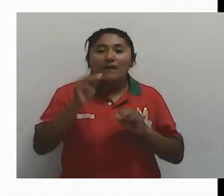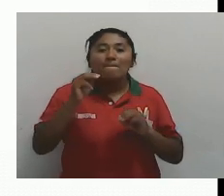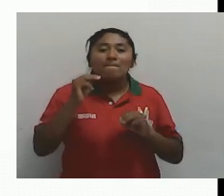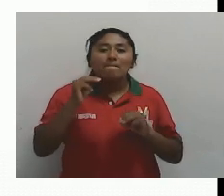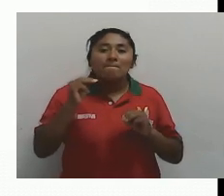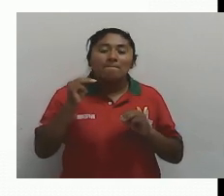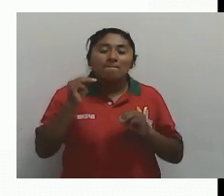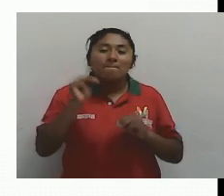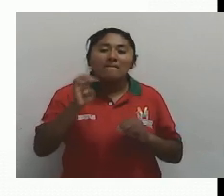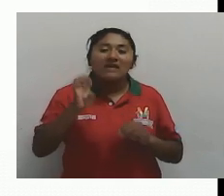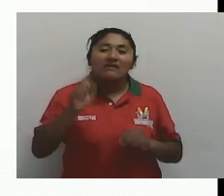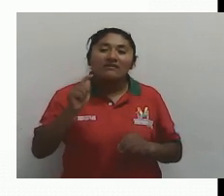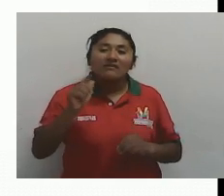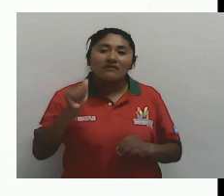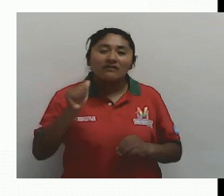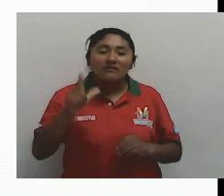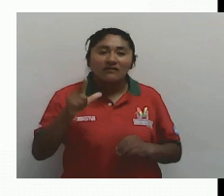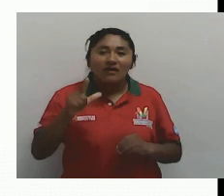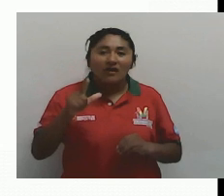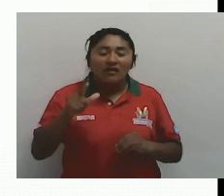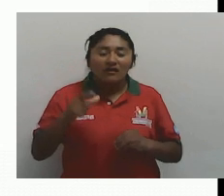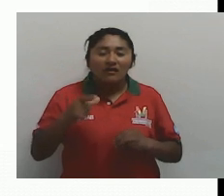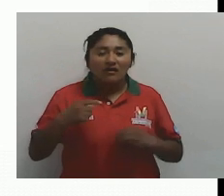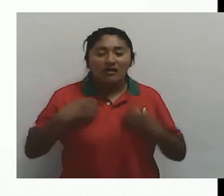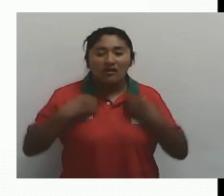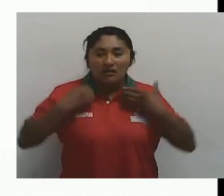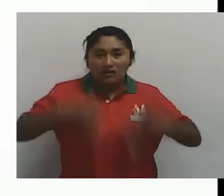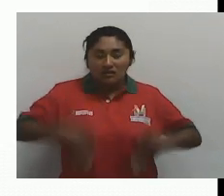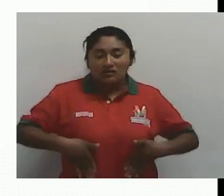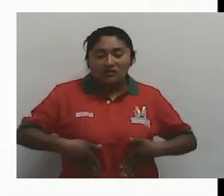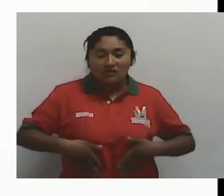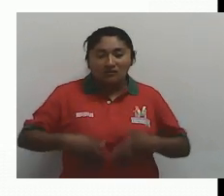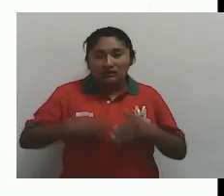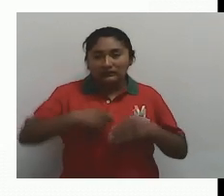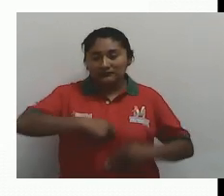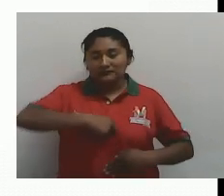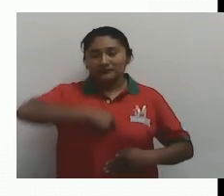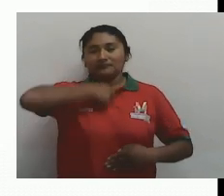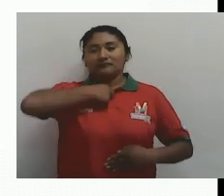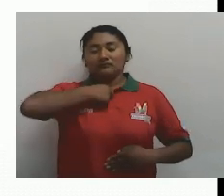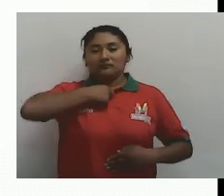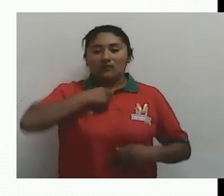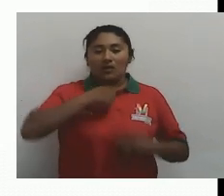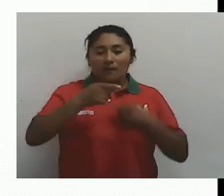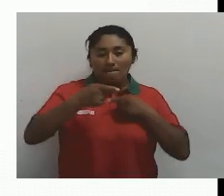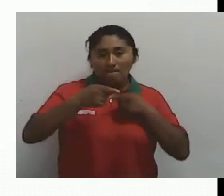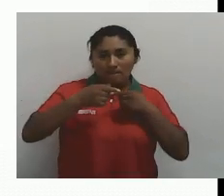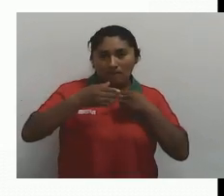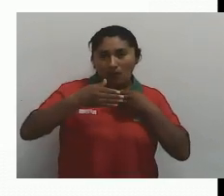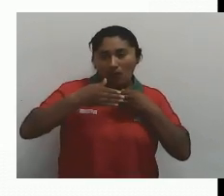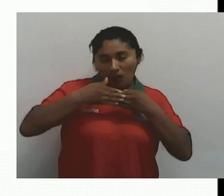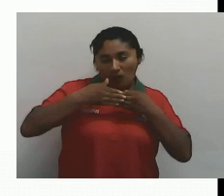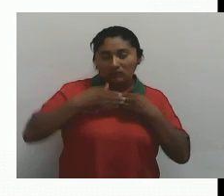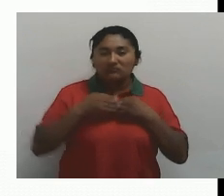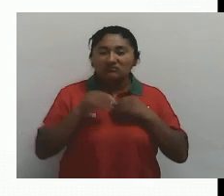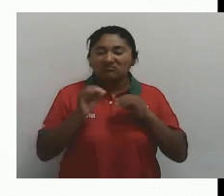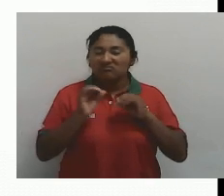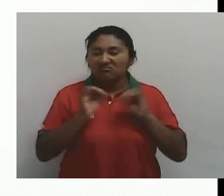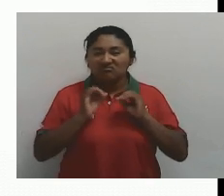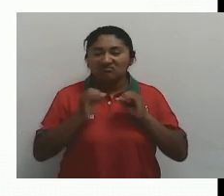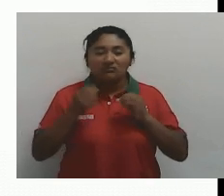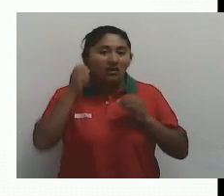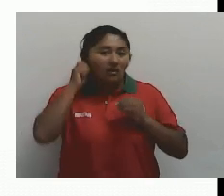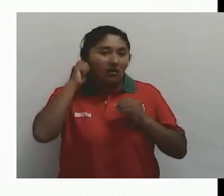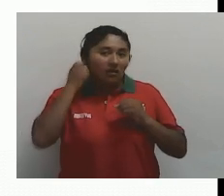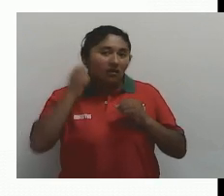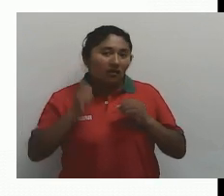broches o algunos ganchos. Eso sí es motivo de descalificación. Y es un punto en el cual muchos no tomamos en cuenta